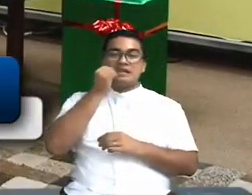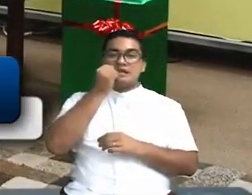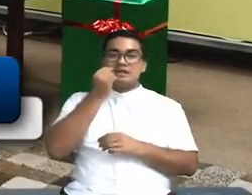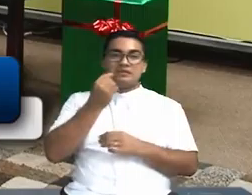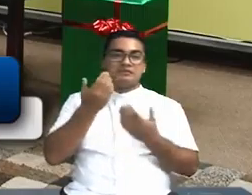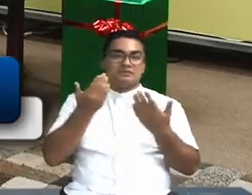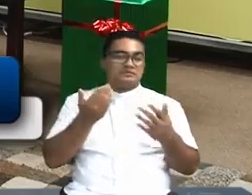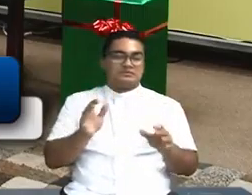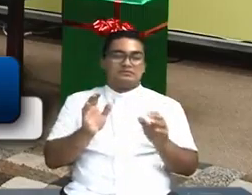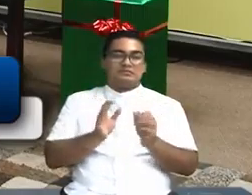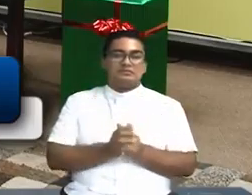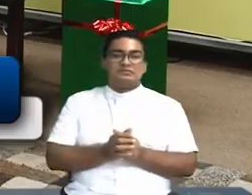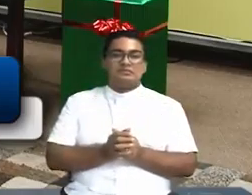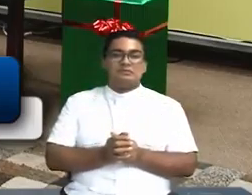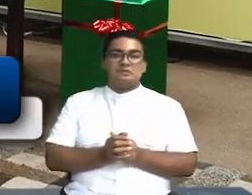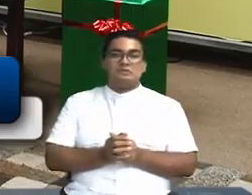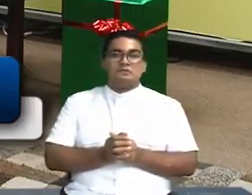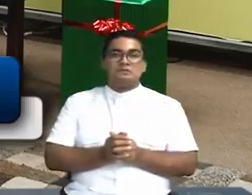livianas,